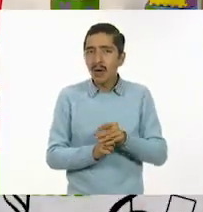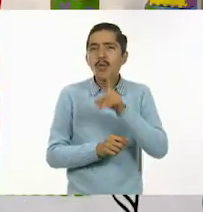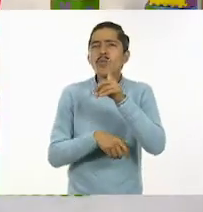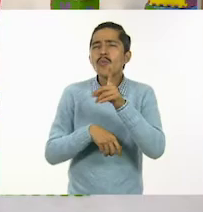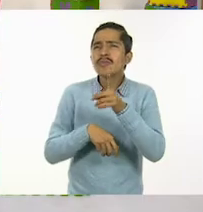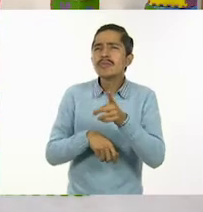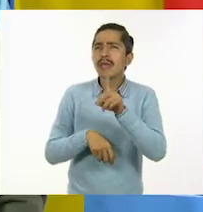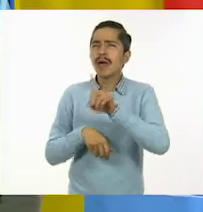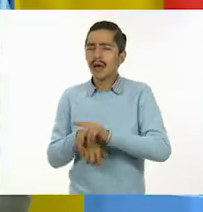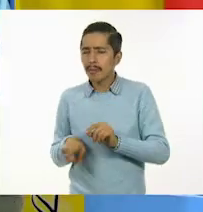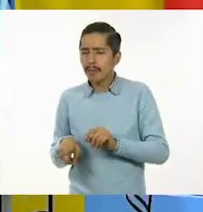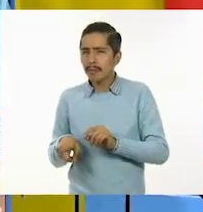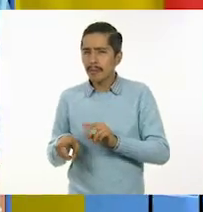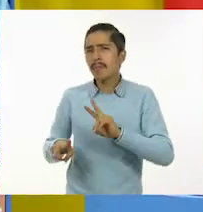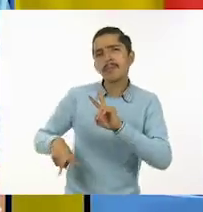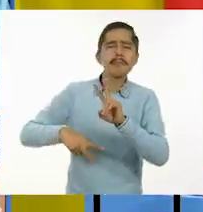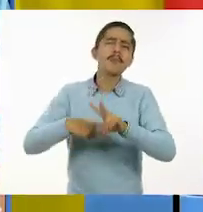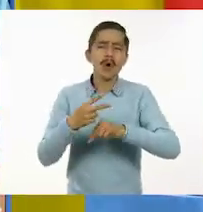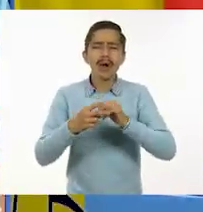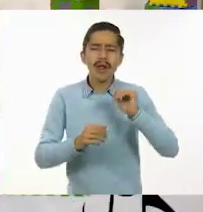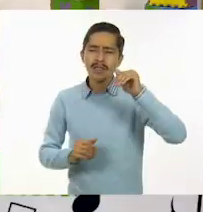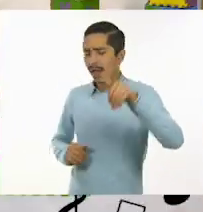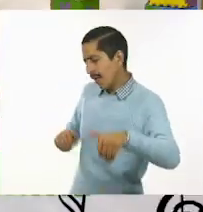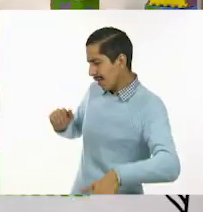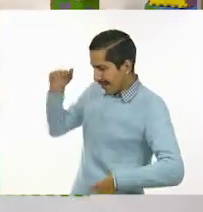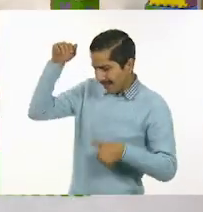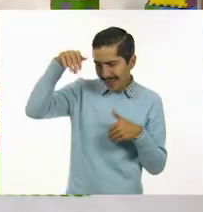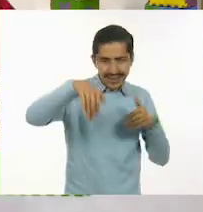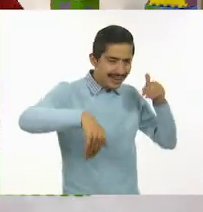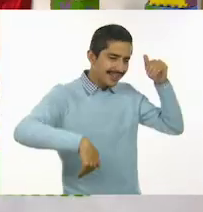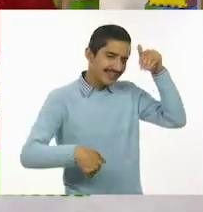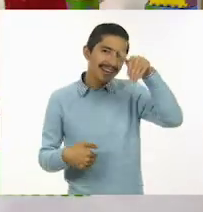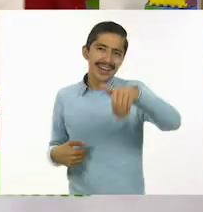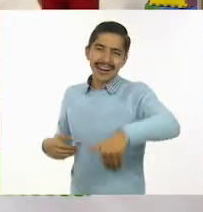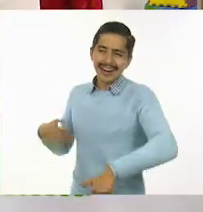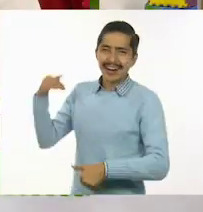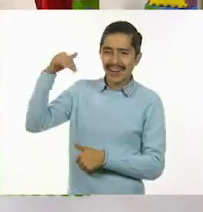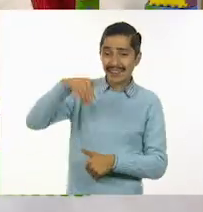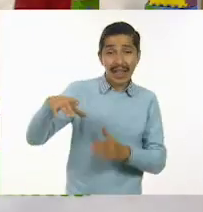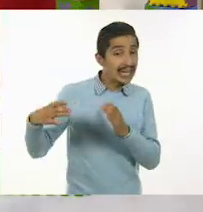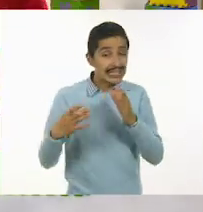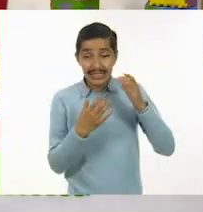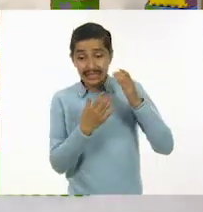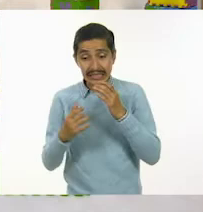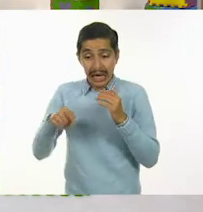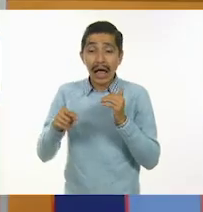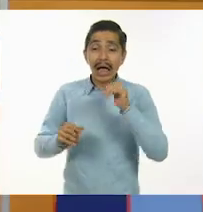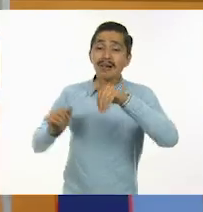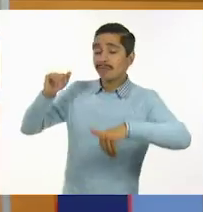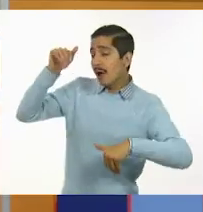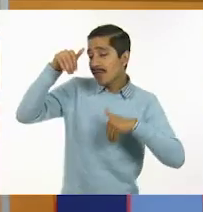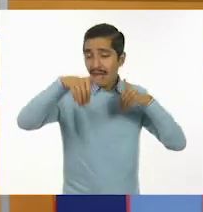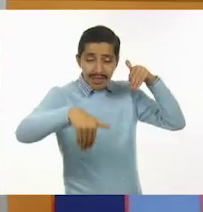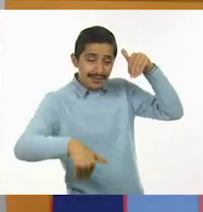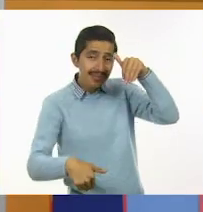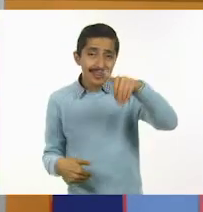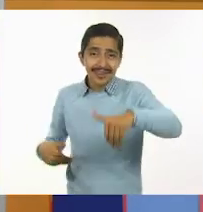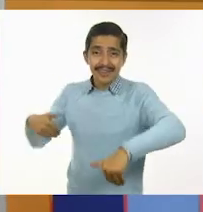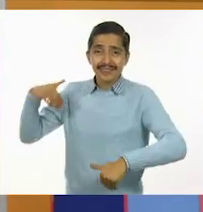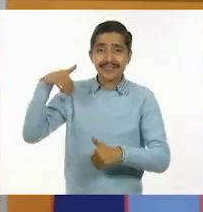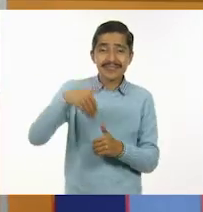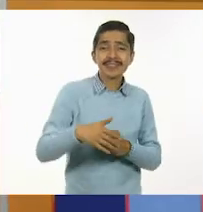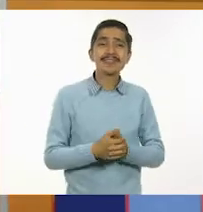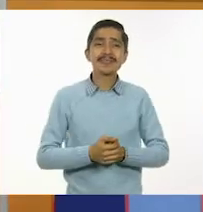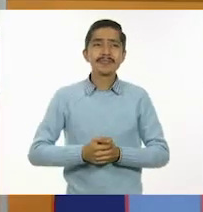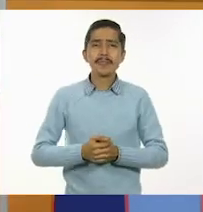Un buen día se fue a nadar. Y nada, y nada, y nada la sandía. Y nada, y nada, y nada la